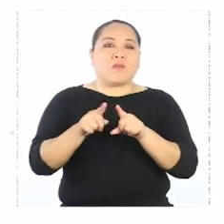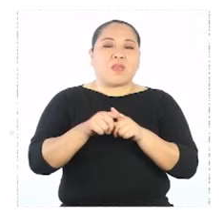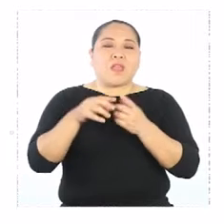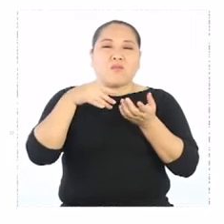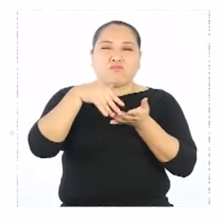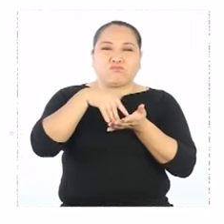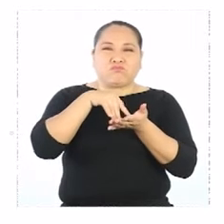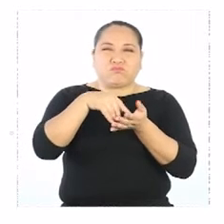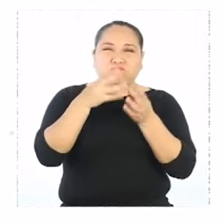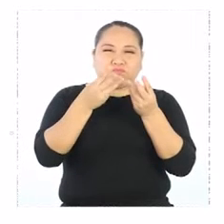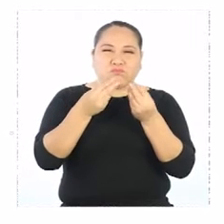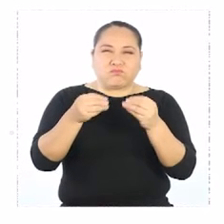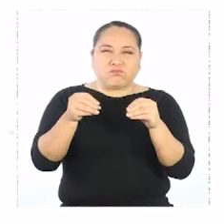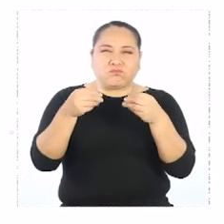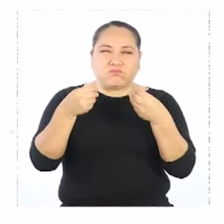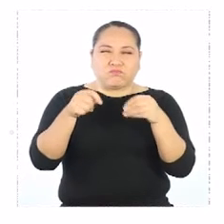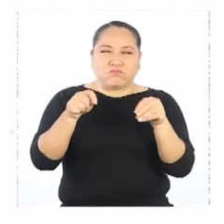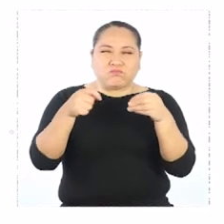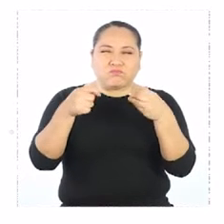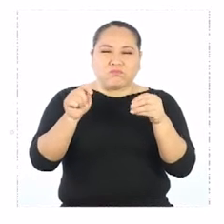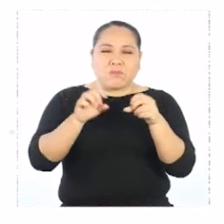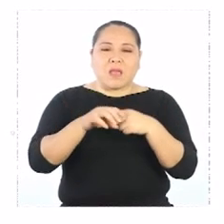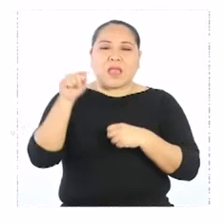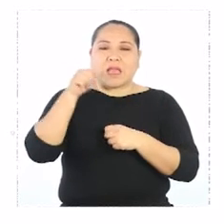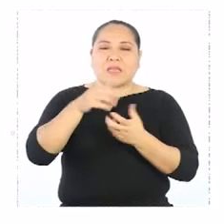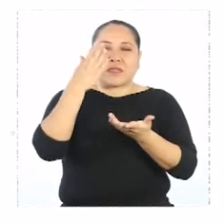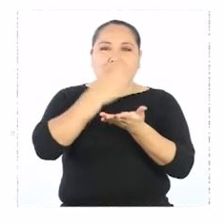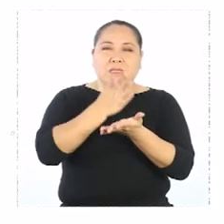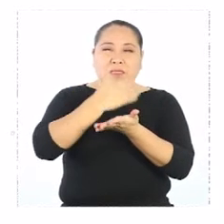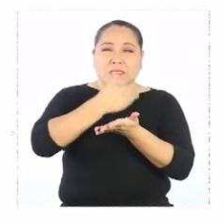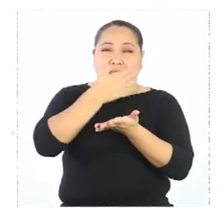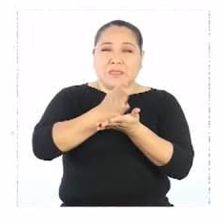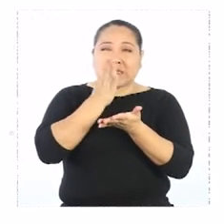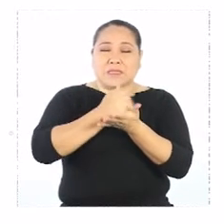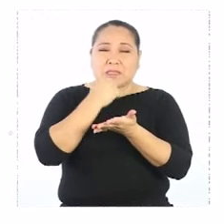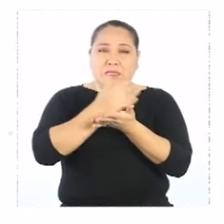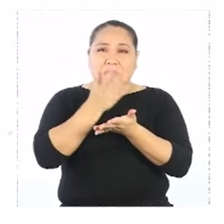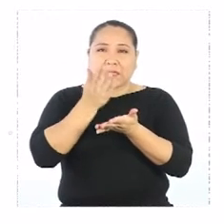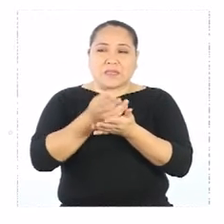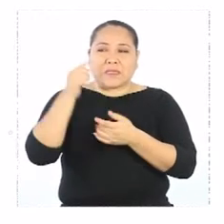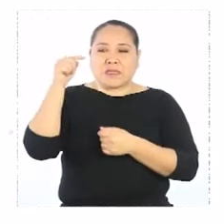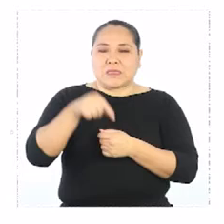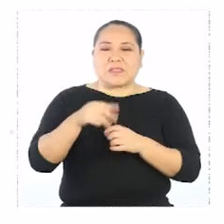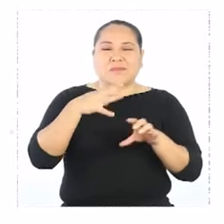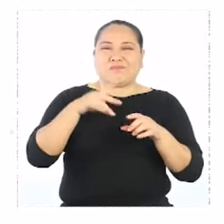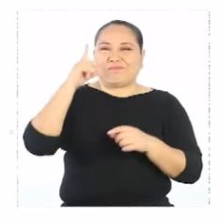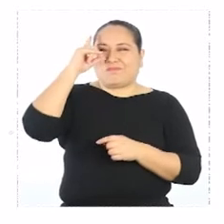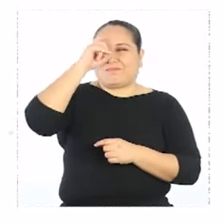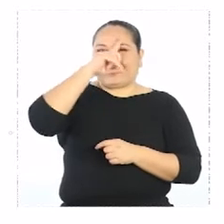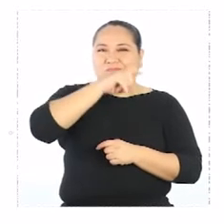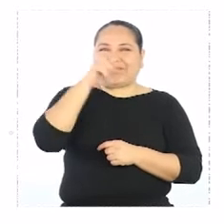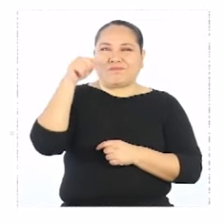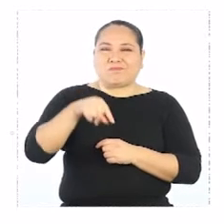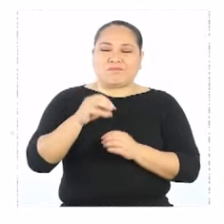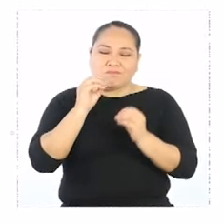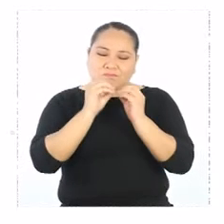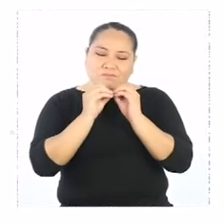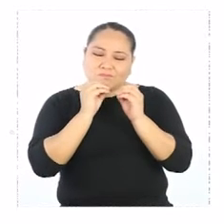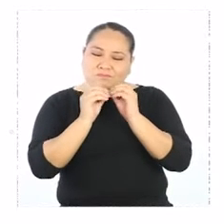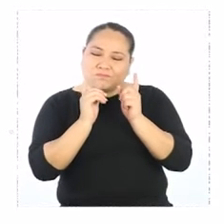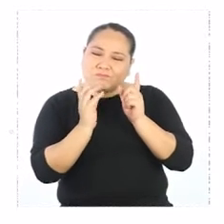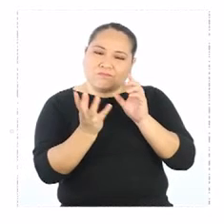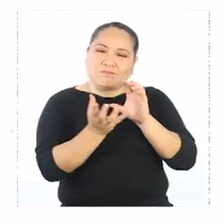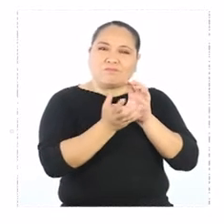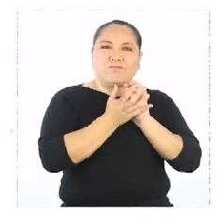Además, dada la fragilidad del tecnopor, este se divide en pedazos, lo que hace más difícil